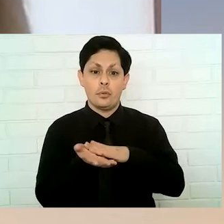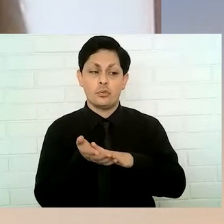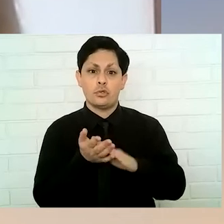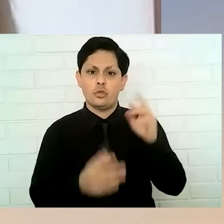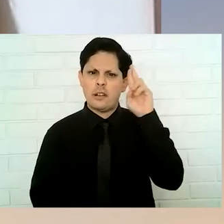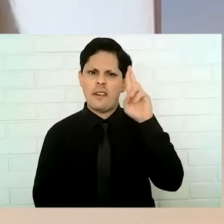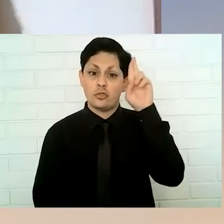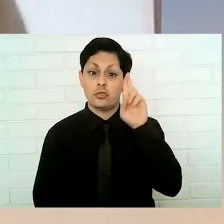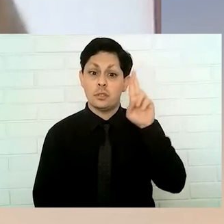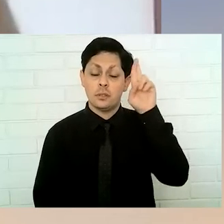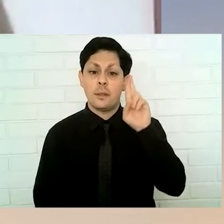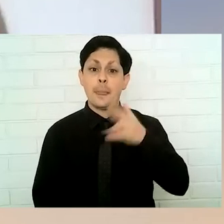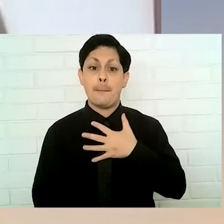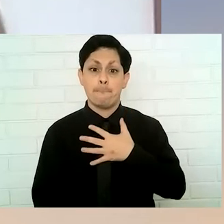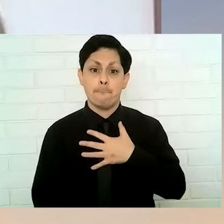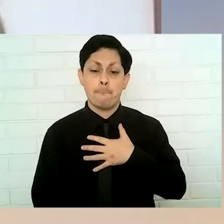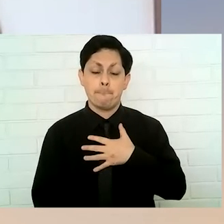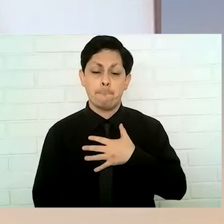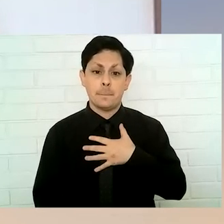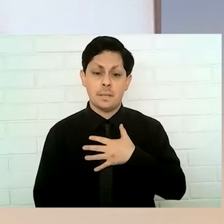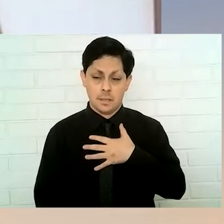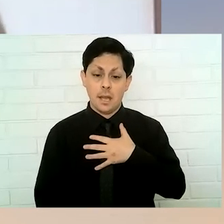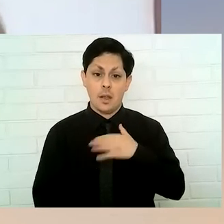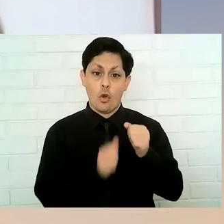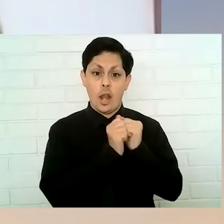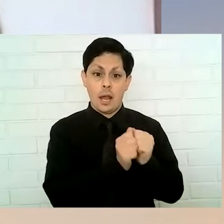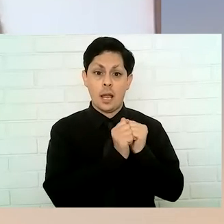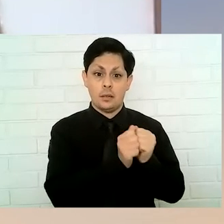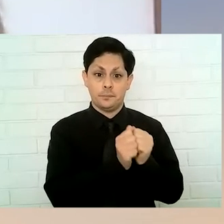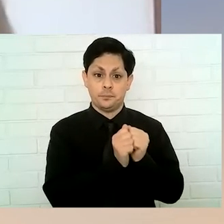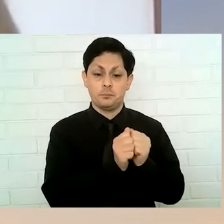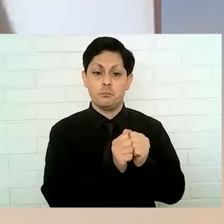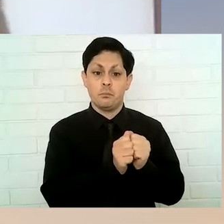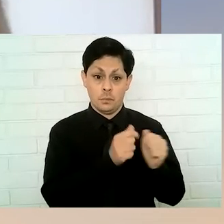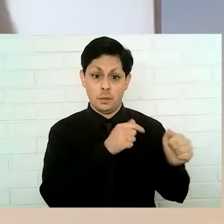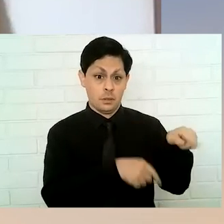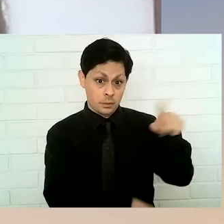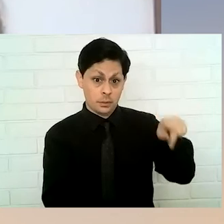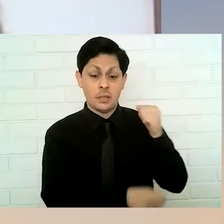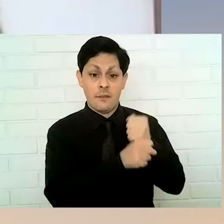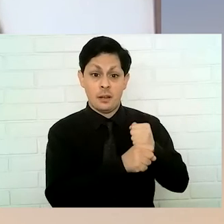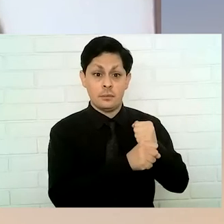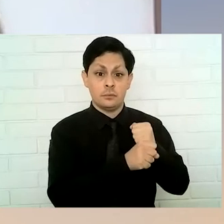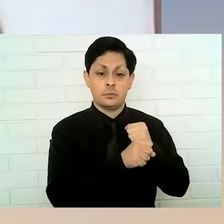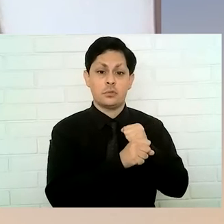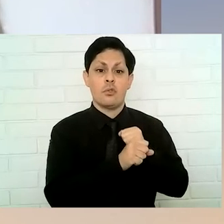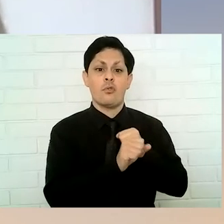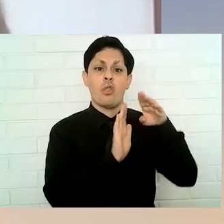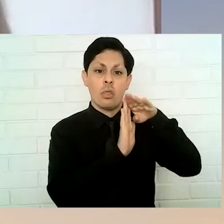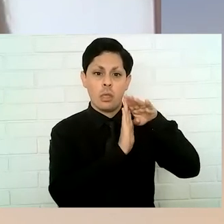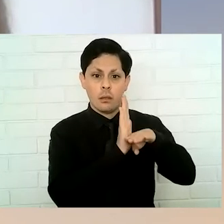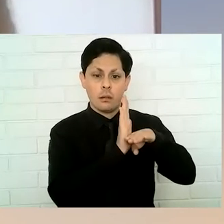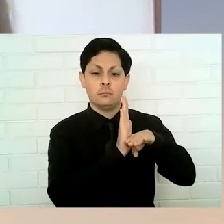eso. Mis colegas que trabajan, por ejemplo, con niñas o niños con déficit intelectual